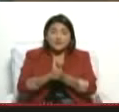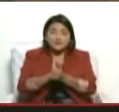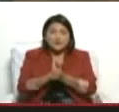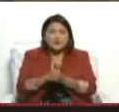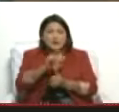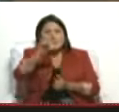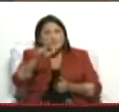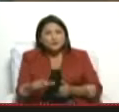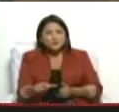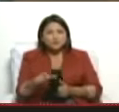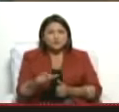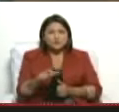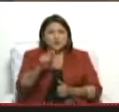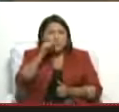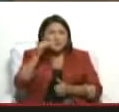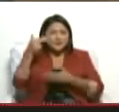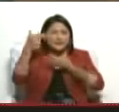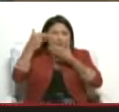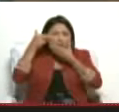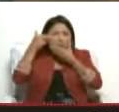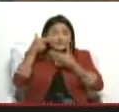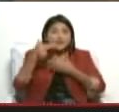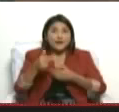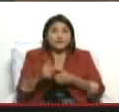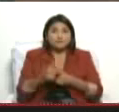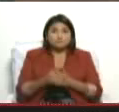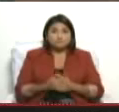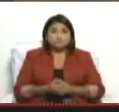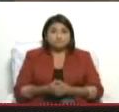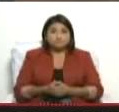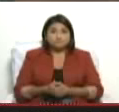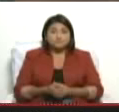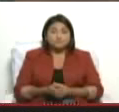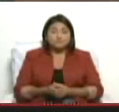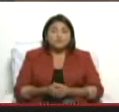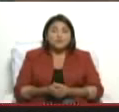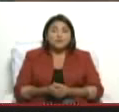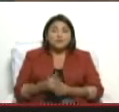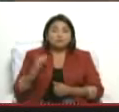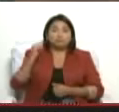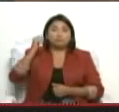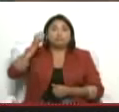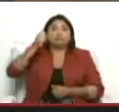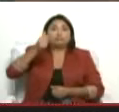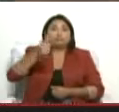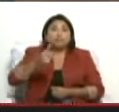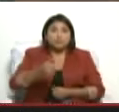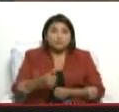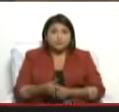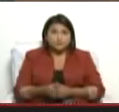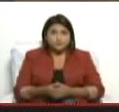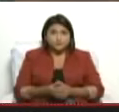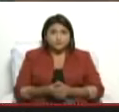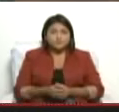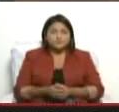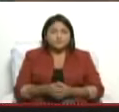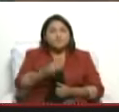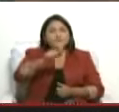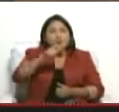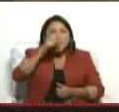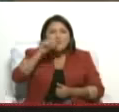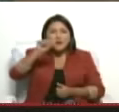verdadero terrorista criminal por todo lo que es su trayectoria me refiero a